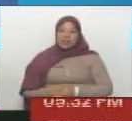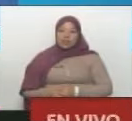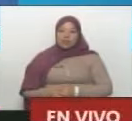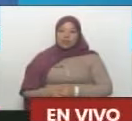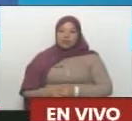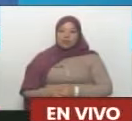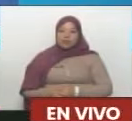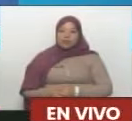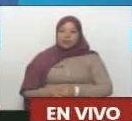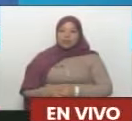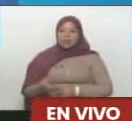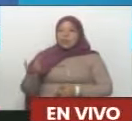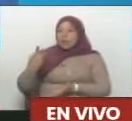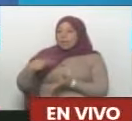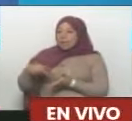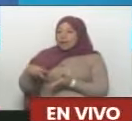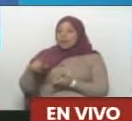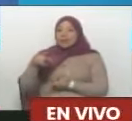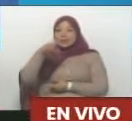Cilita baila lo que le ponga.